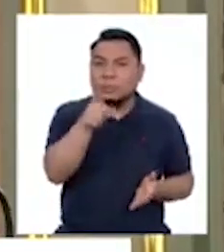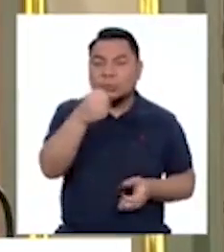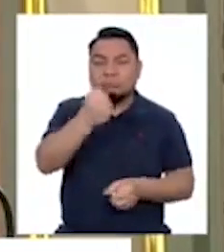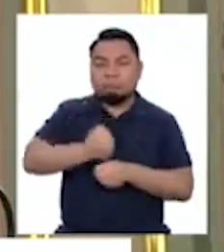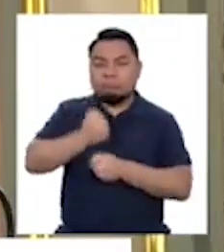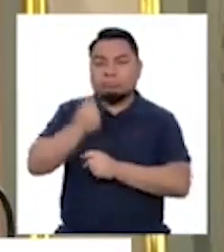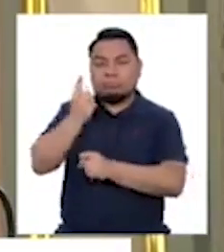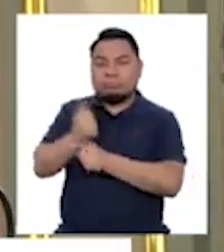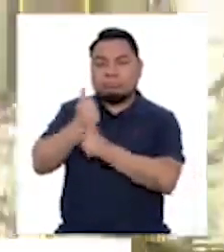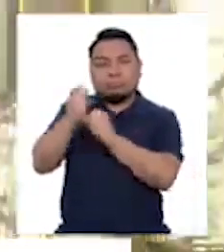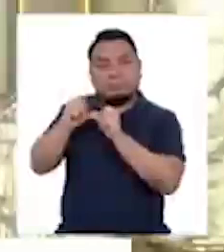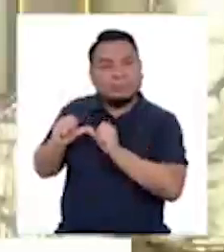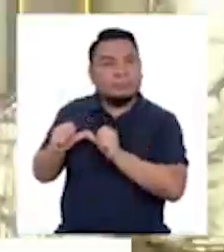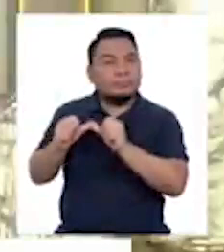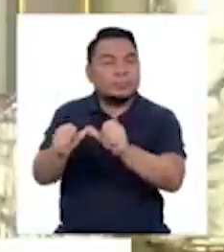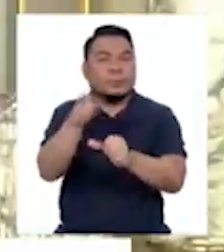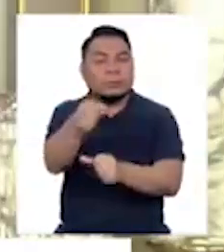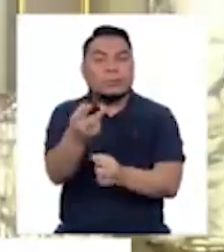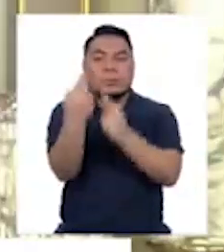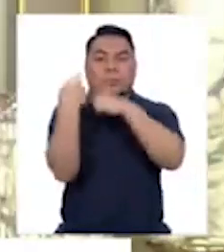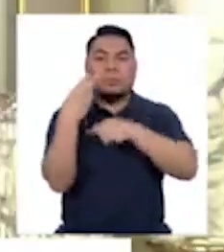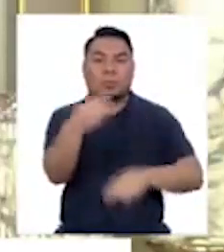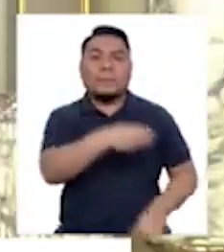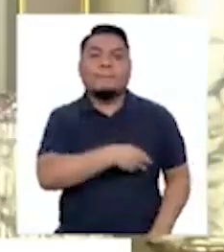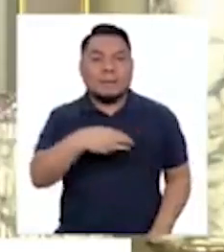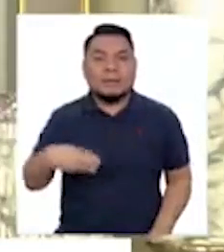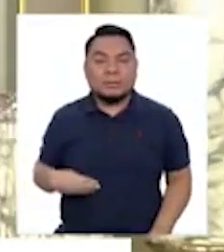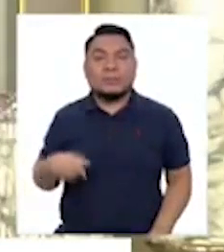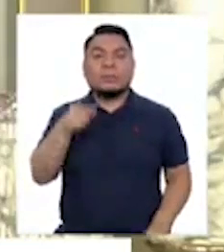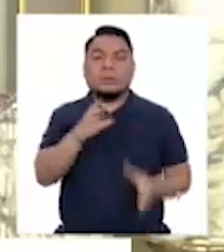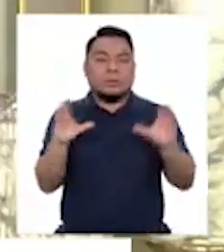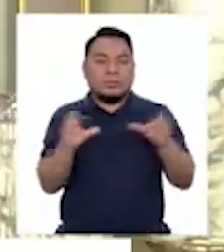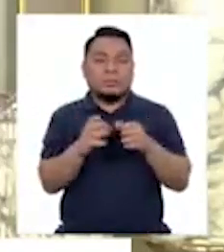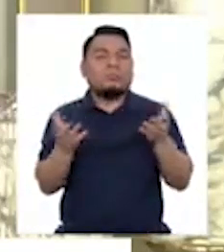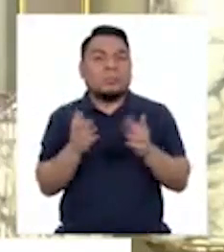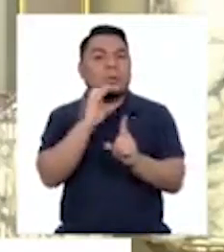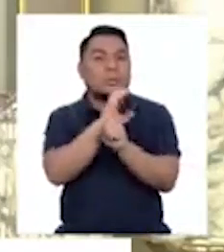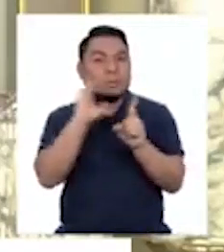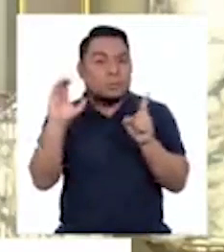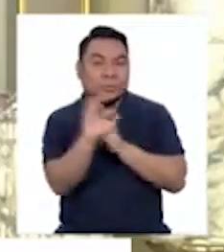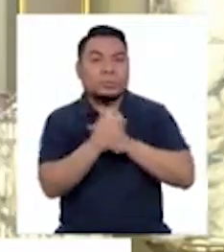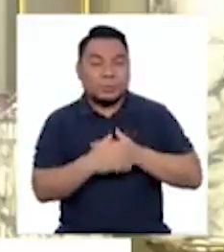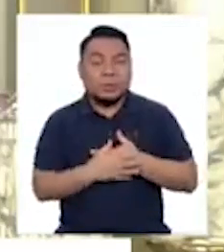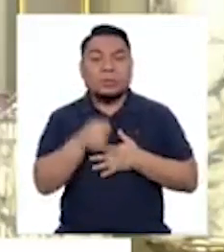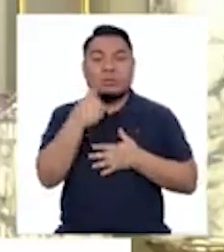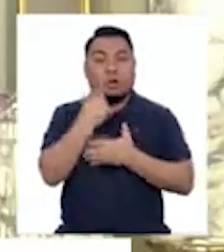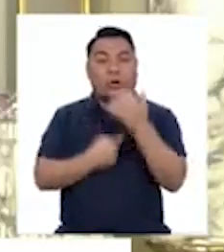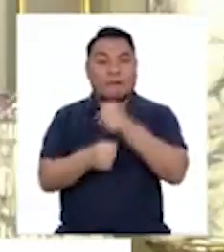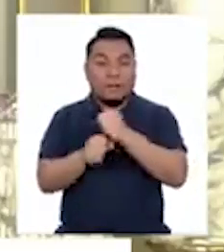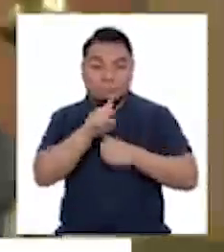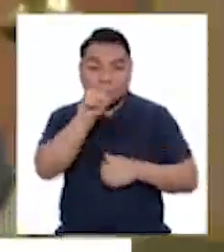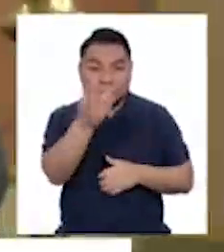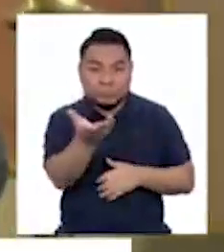desempeñar leal y fielmente el cargo de ministro de Estado en el despacho de Cultura que os